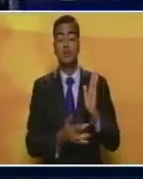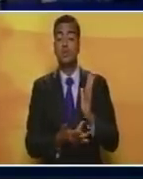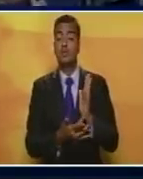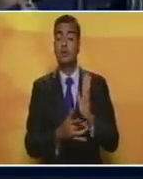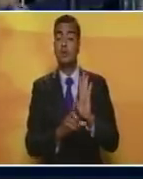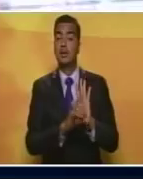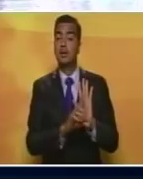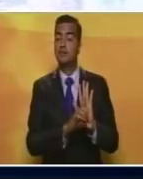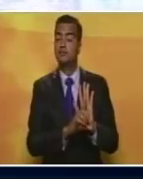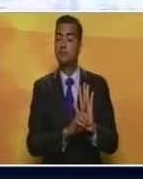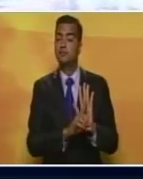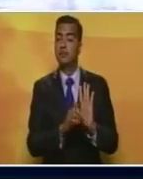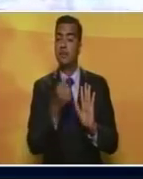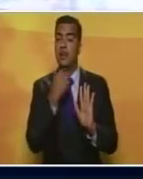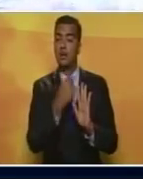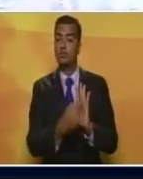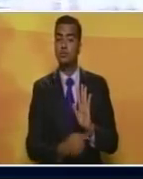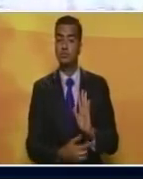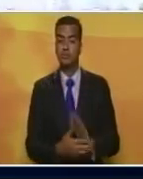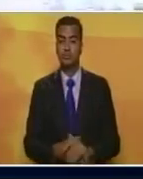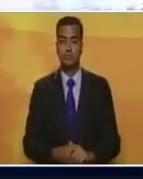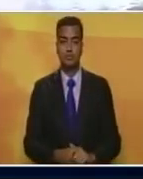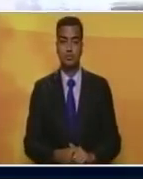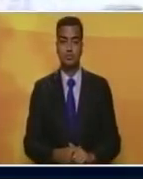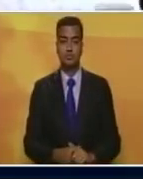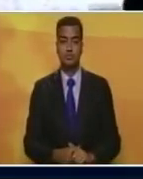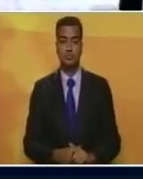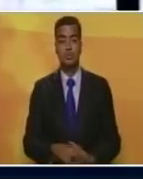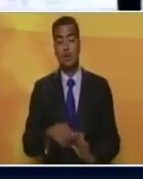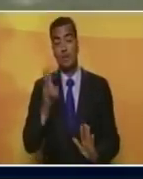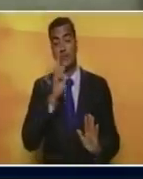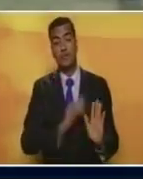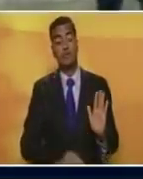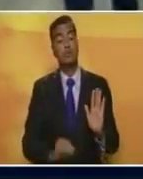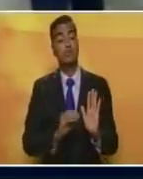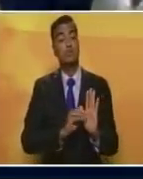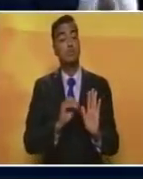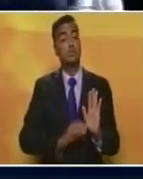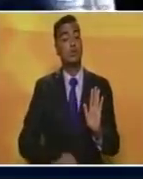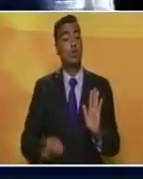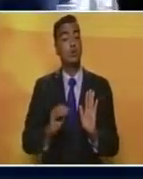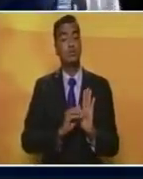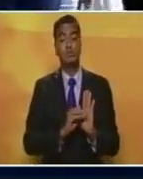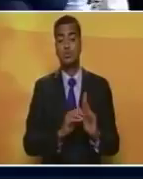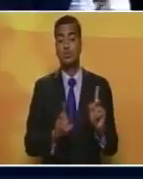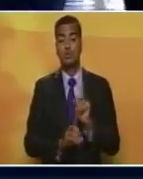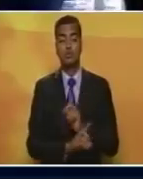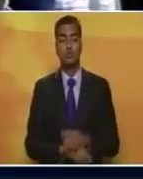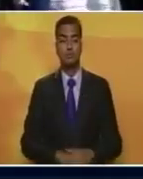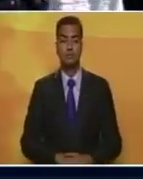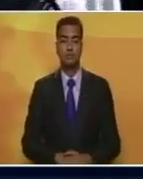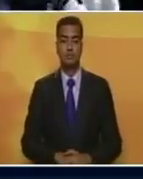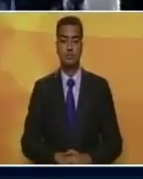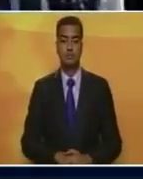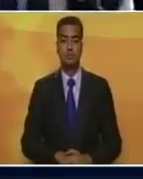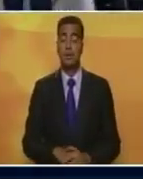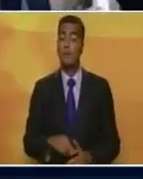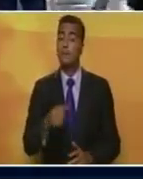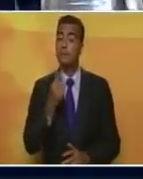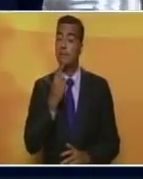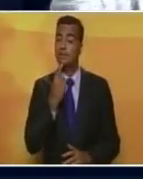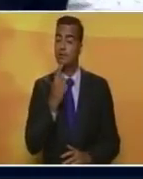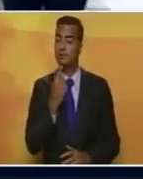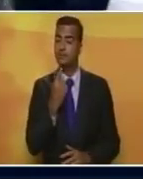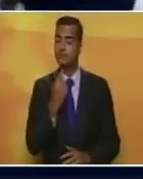Airlines por 90 días continuos. A través de un comunicado, el INAC resaltó que la sociedad mercantil Santa Bárbara Airlines deberá demostrar